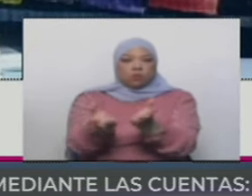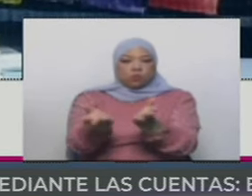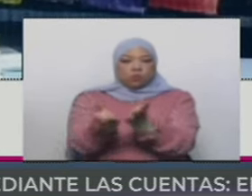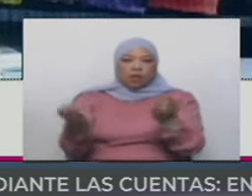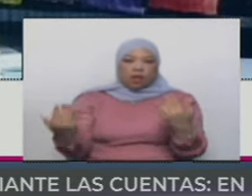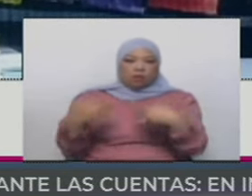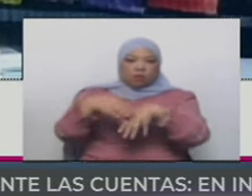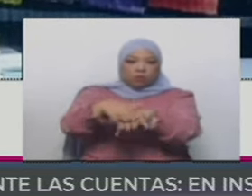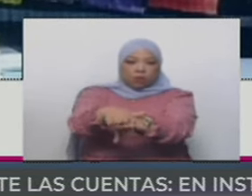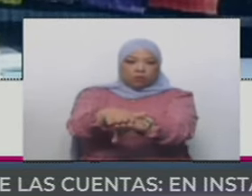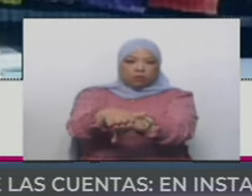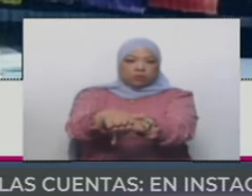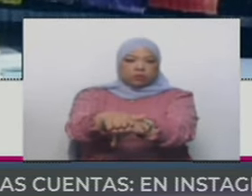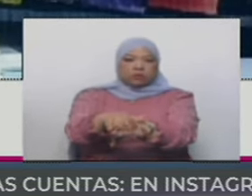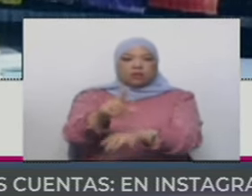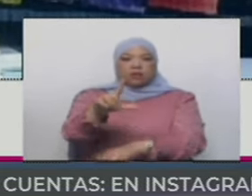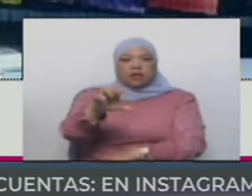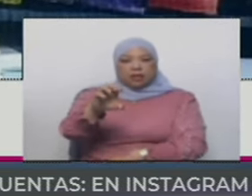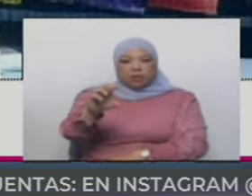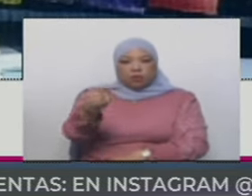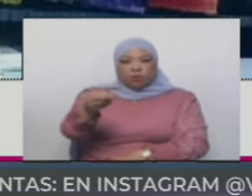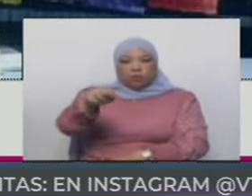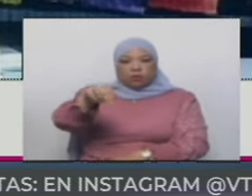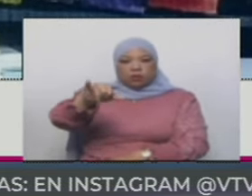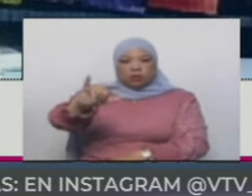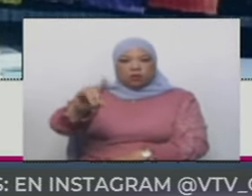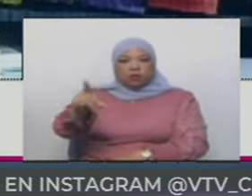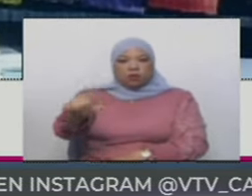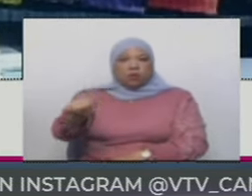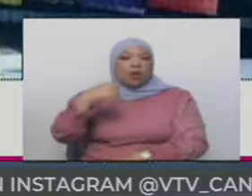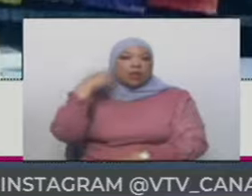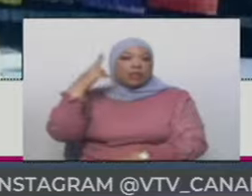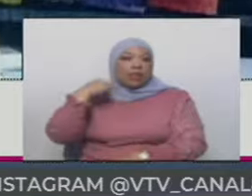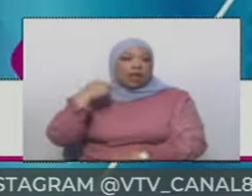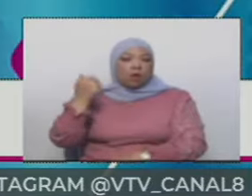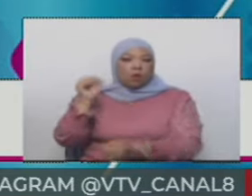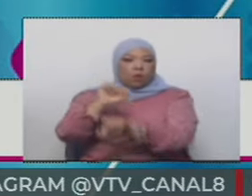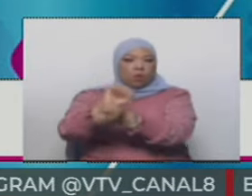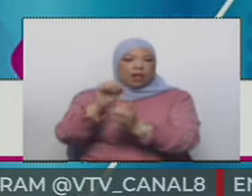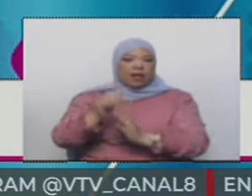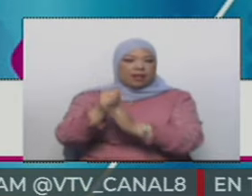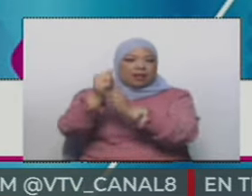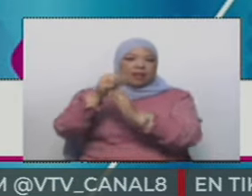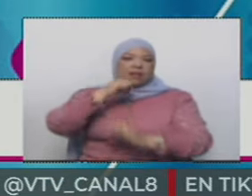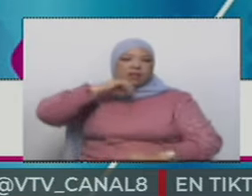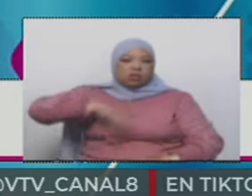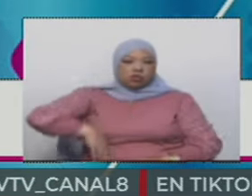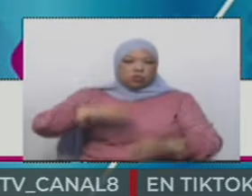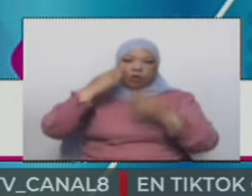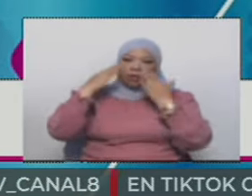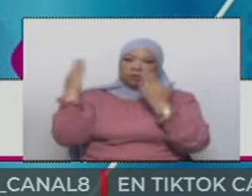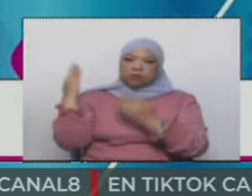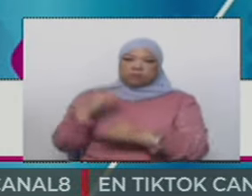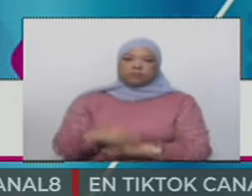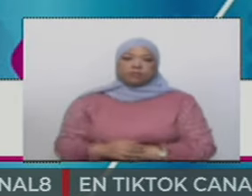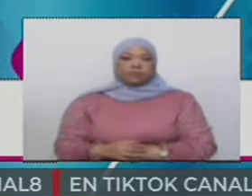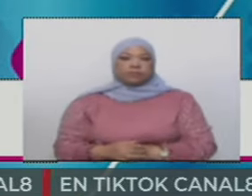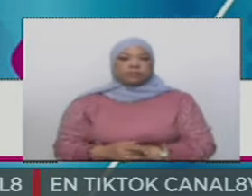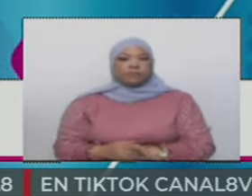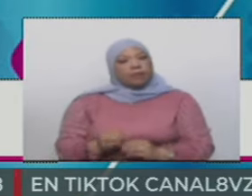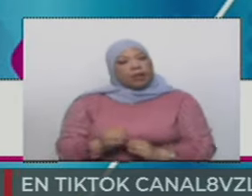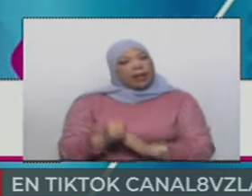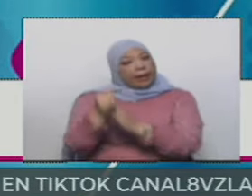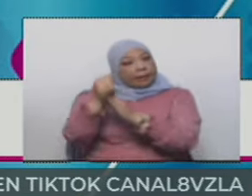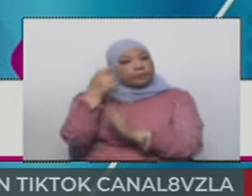integral Leonardo Infante, que lleva el nombre del Negro Infante. Héroe en Pantano de Vargas, héroe en